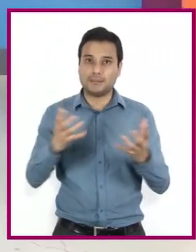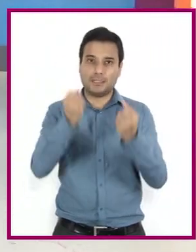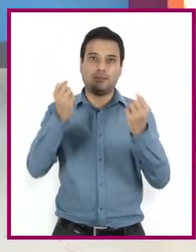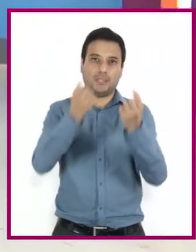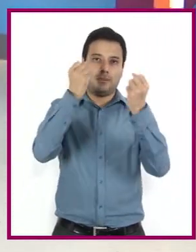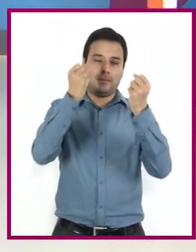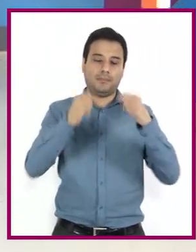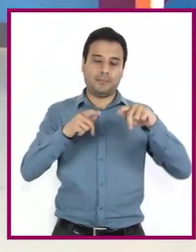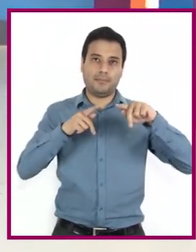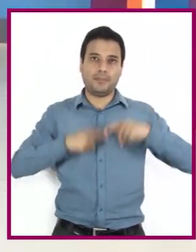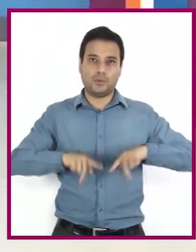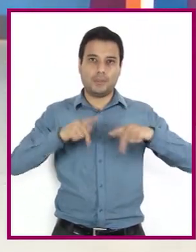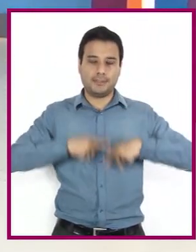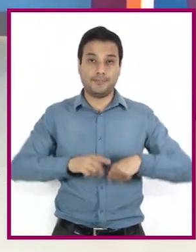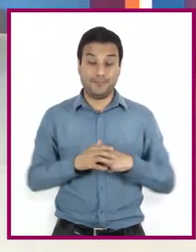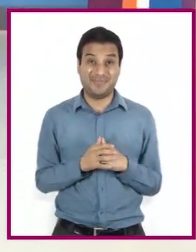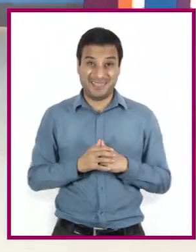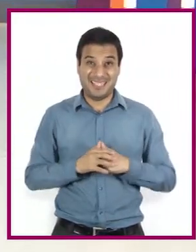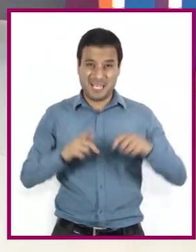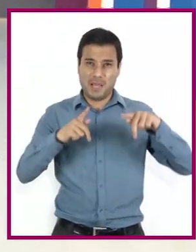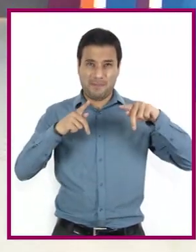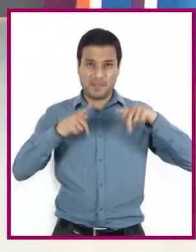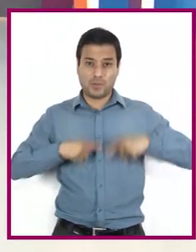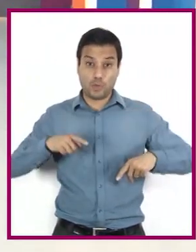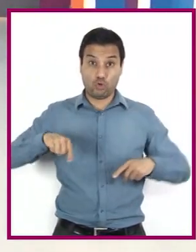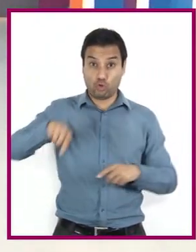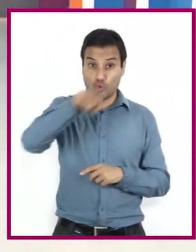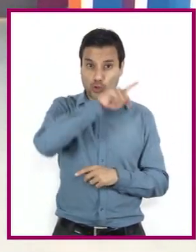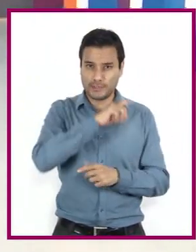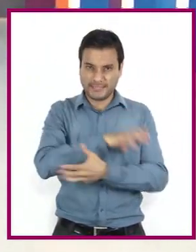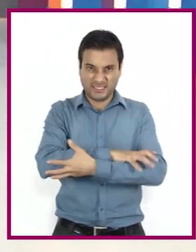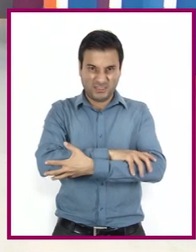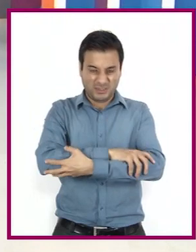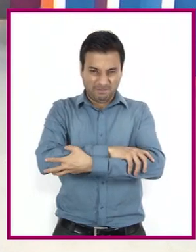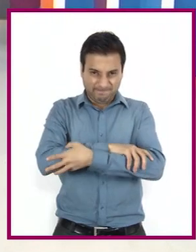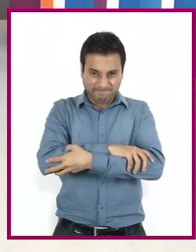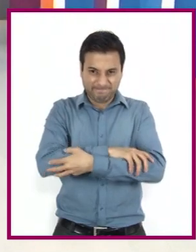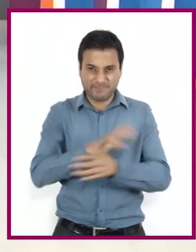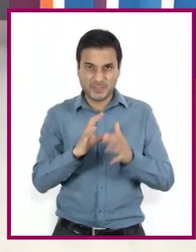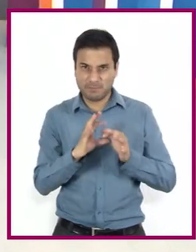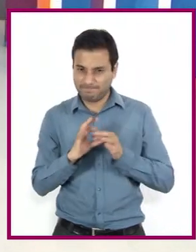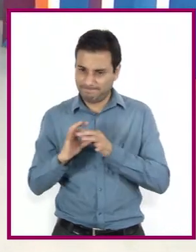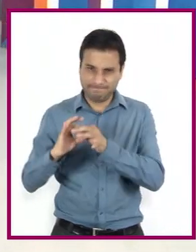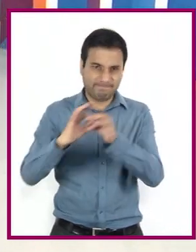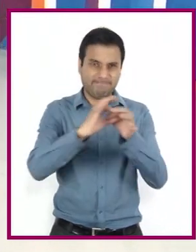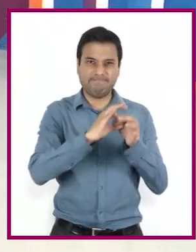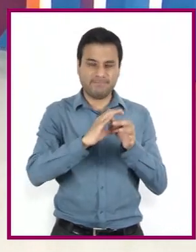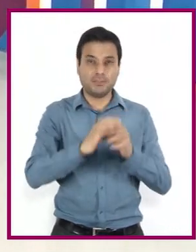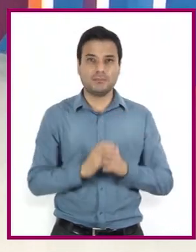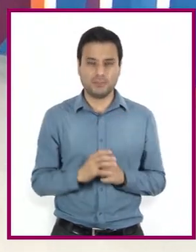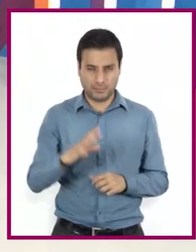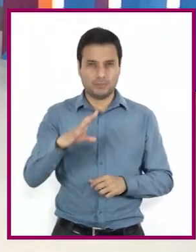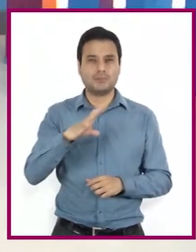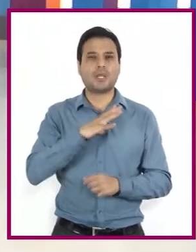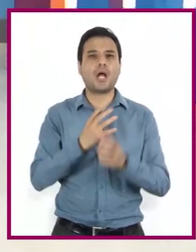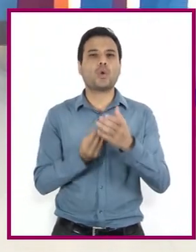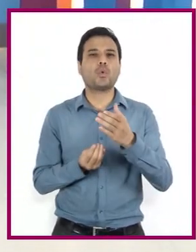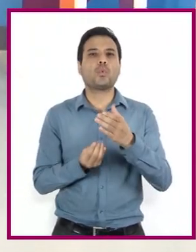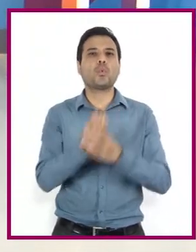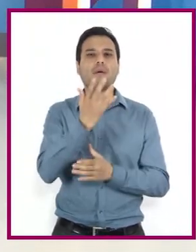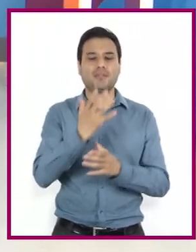desastre. Luego de la solidaridad y capacidad de organización demostradas por la población, se fundaron